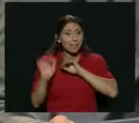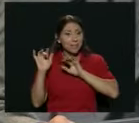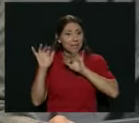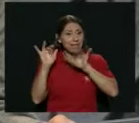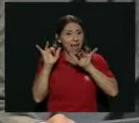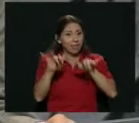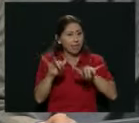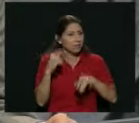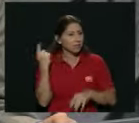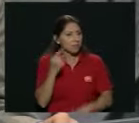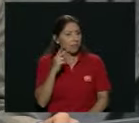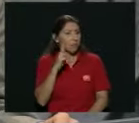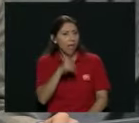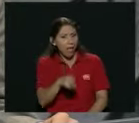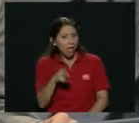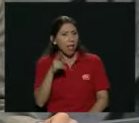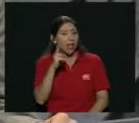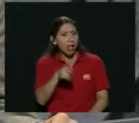regular,